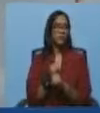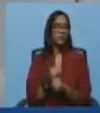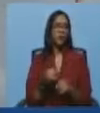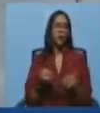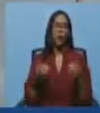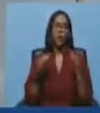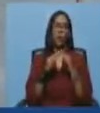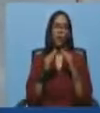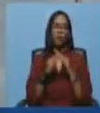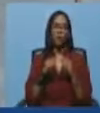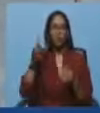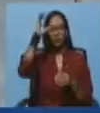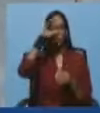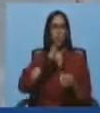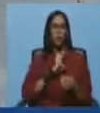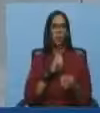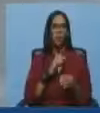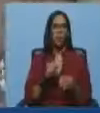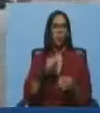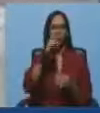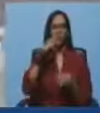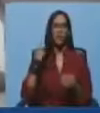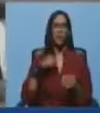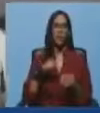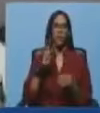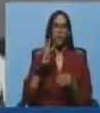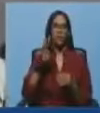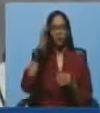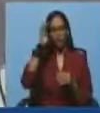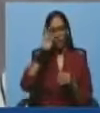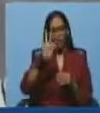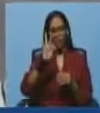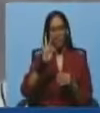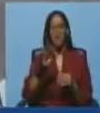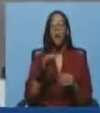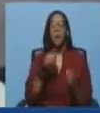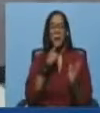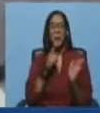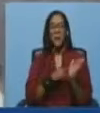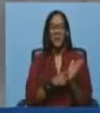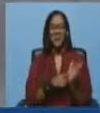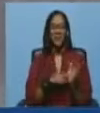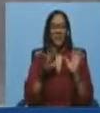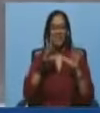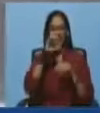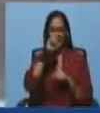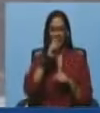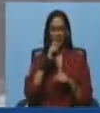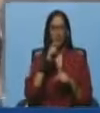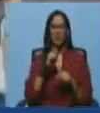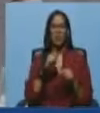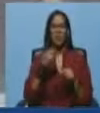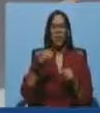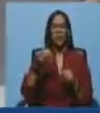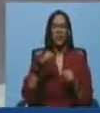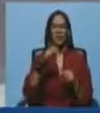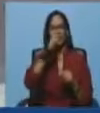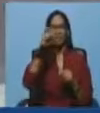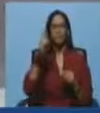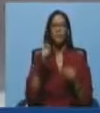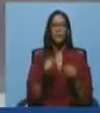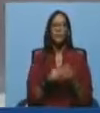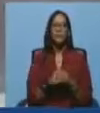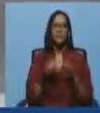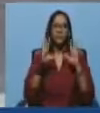corazón y conciencia propia. ¿Cuántos años tiene 4F? Va a cumplir 10 años ahorita en noviembre. Justamente. ¿Y cómo aniversario este año?